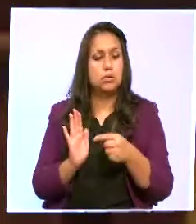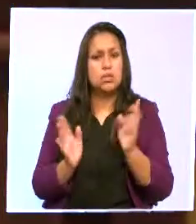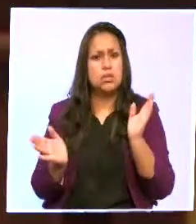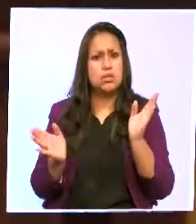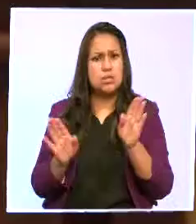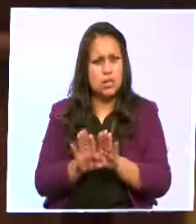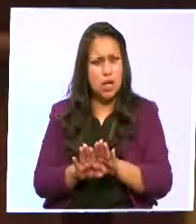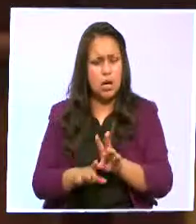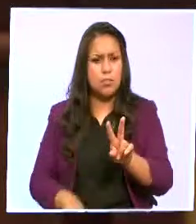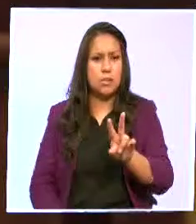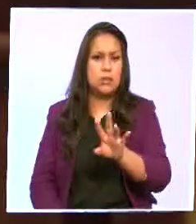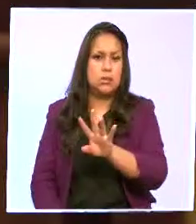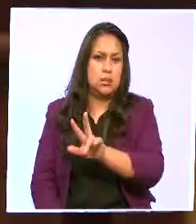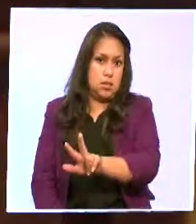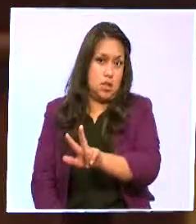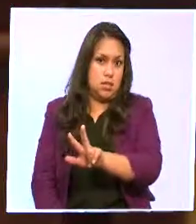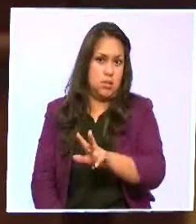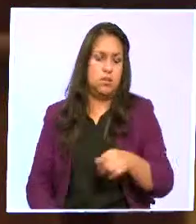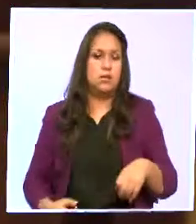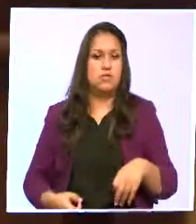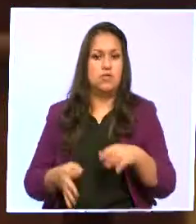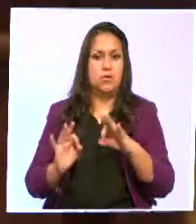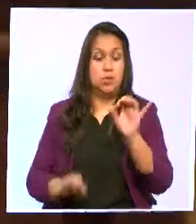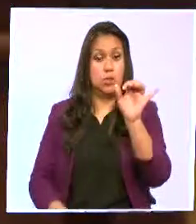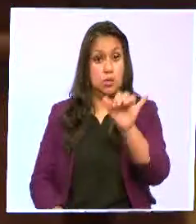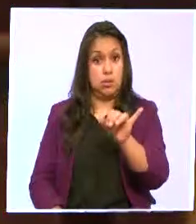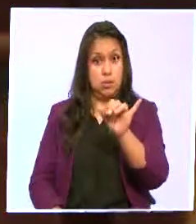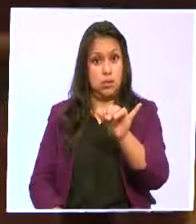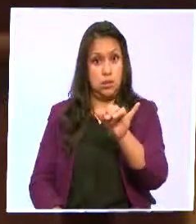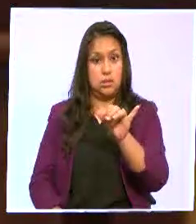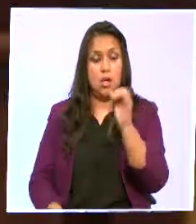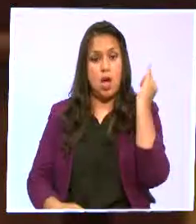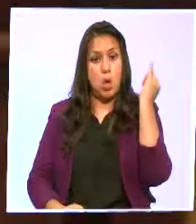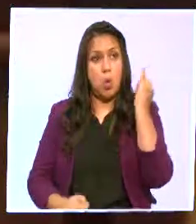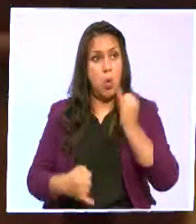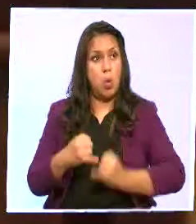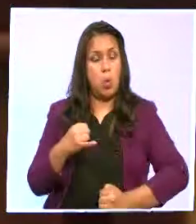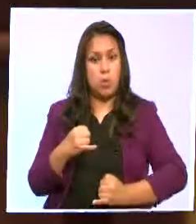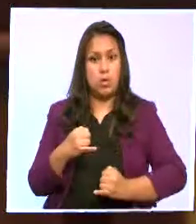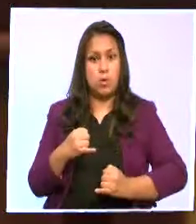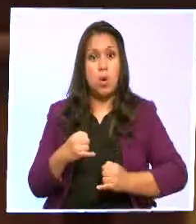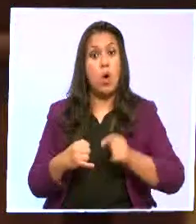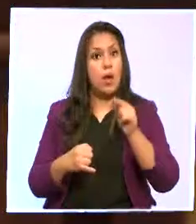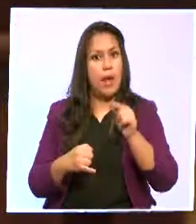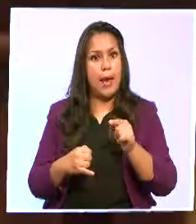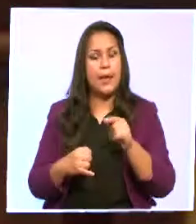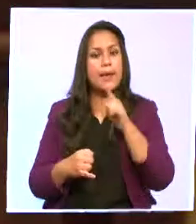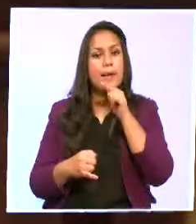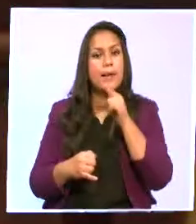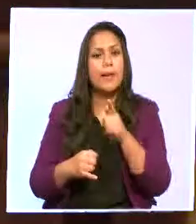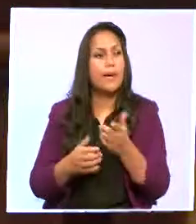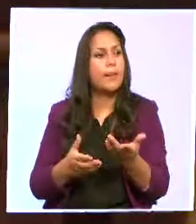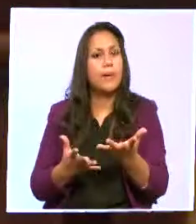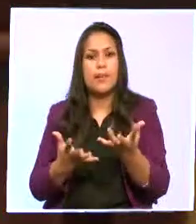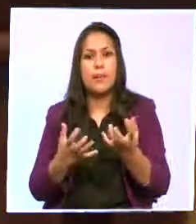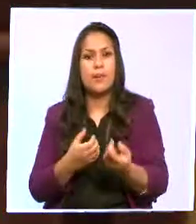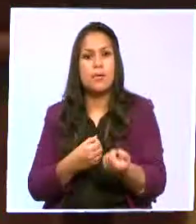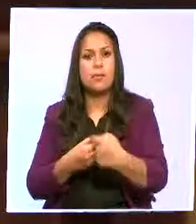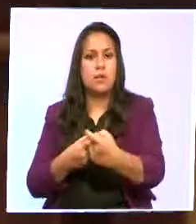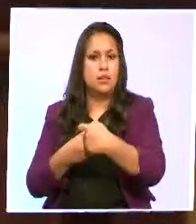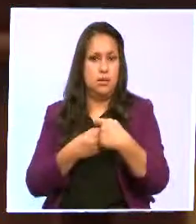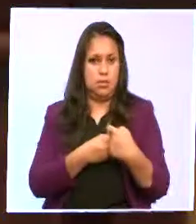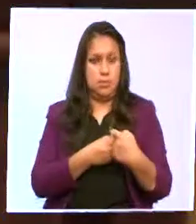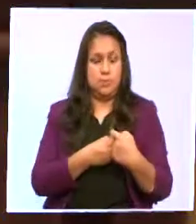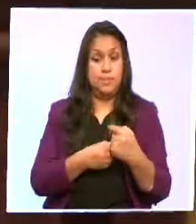de febrero es un sábado el 23 de febrero será el último día en que se registra quienes quieran participar en esta consulta y luego ya viene una